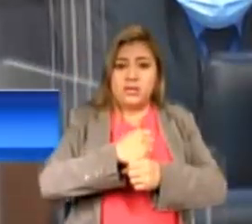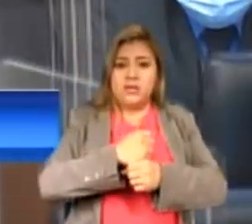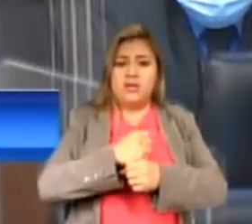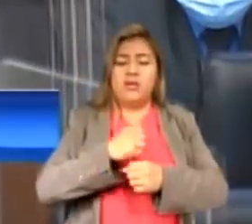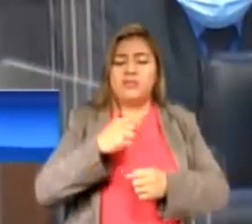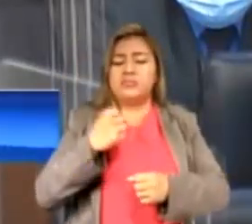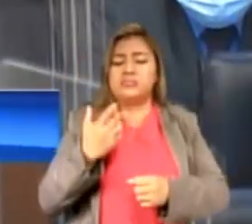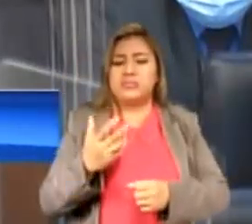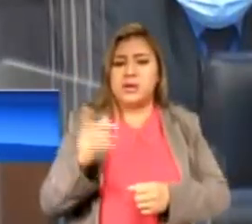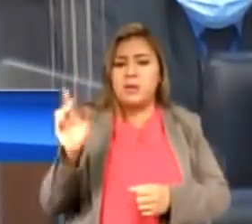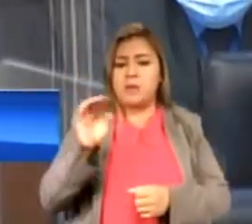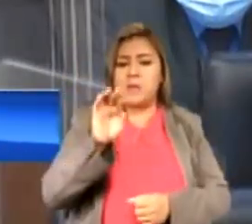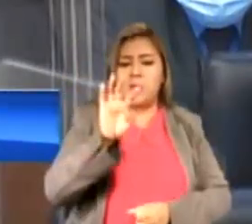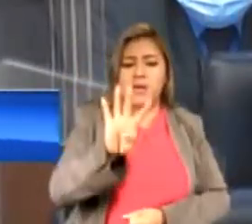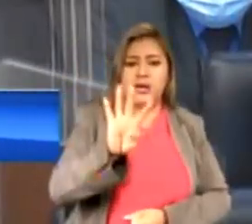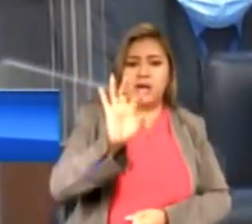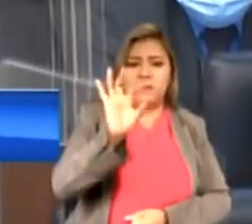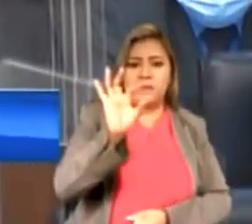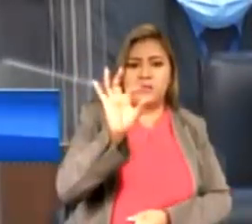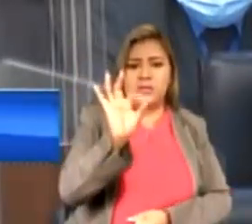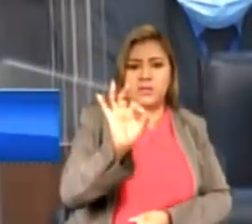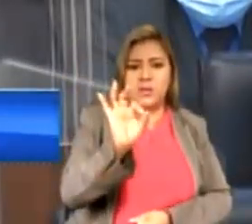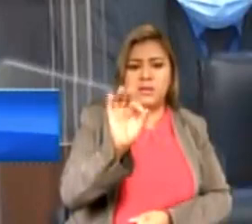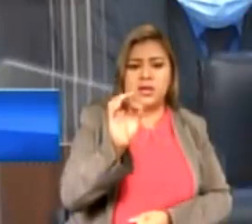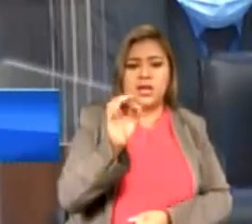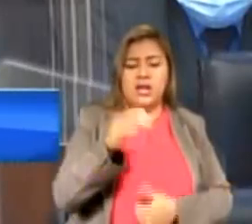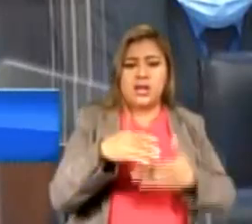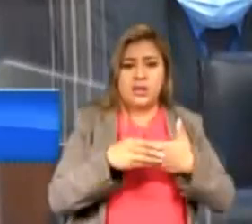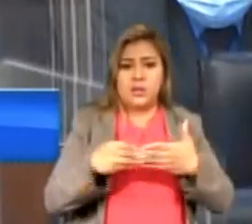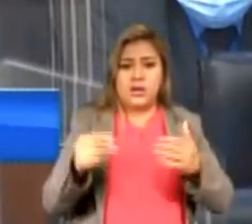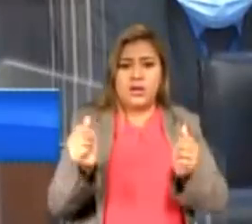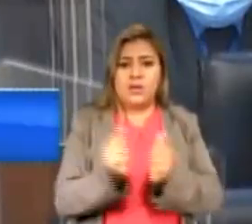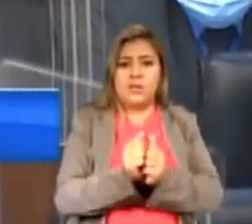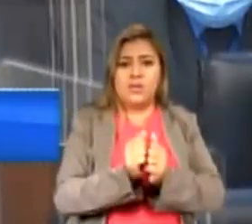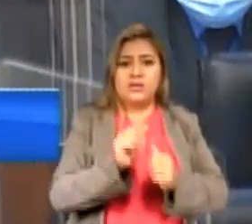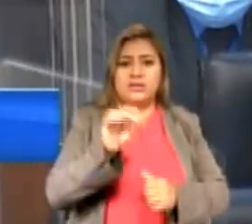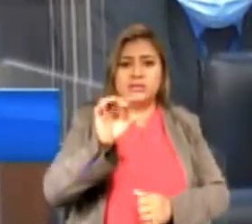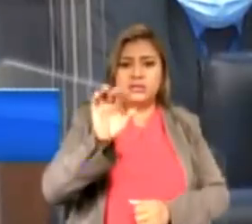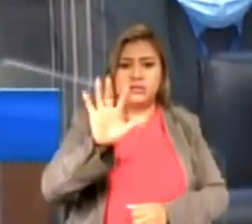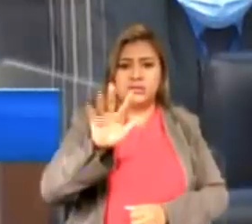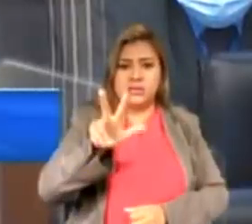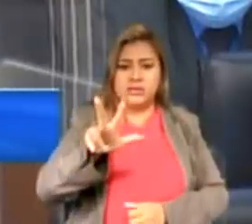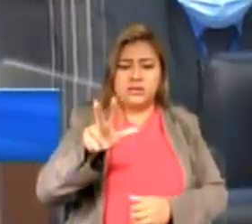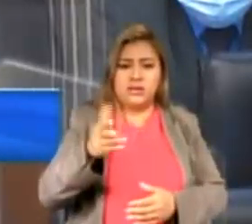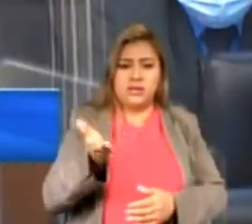representa $49 con 53 centavos.